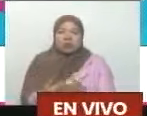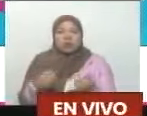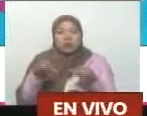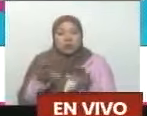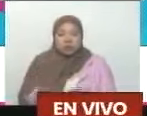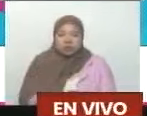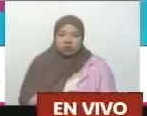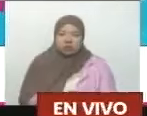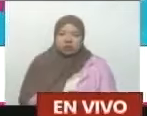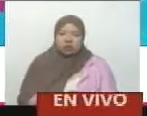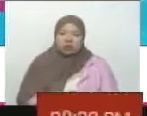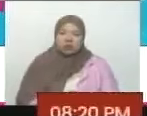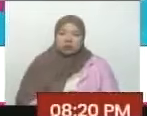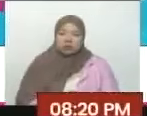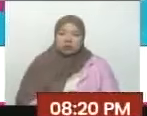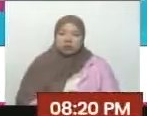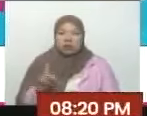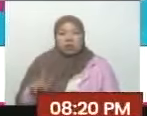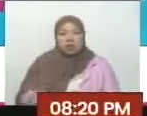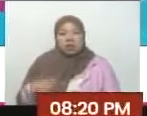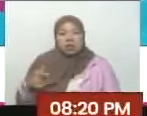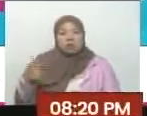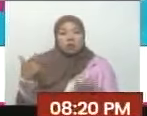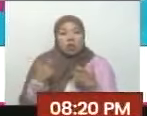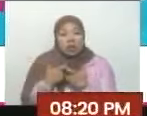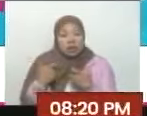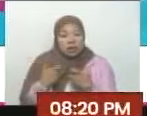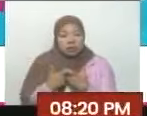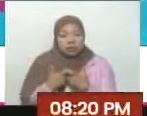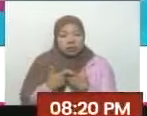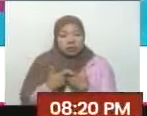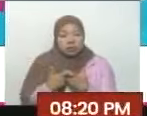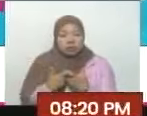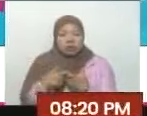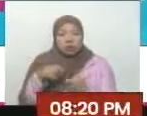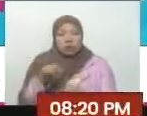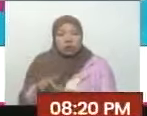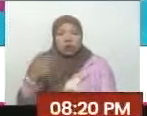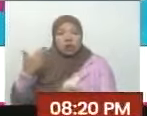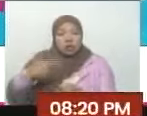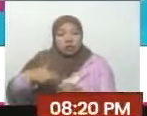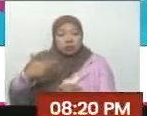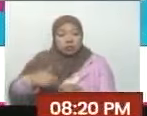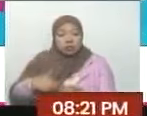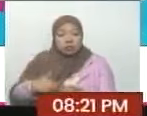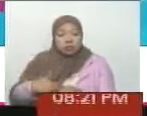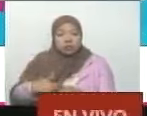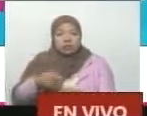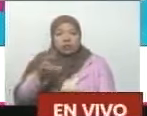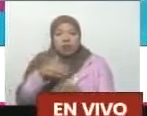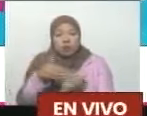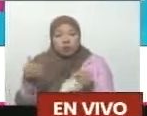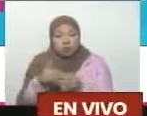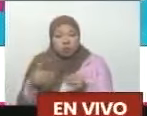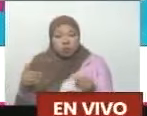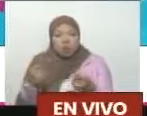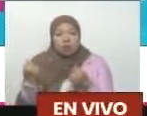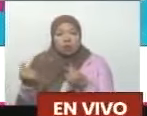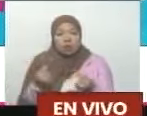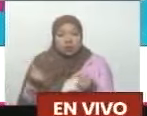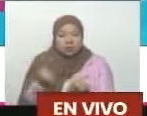político. Después de una guerra que le han hecho con la gasolina a Lucho Arce, con el dólar, con la